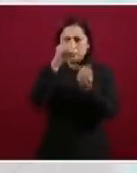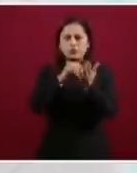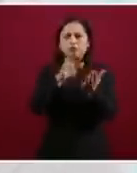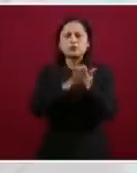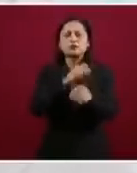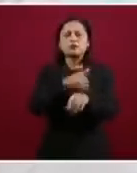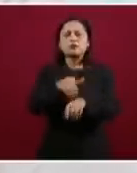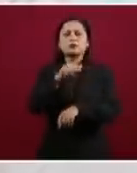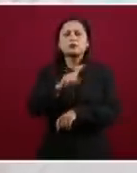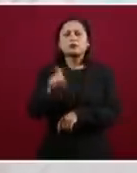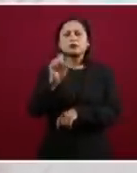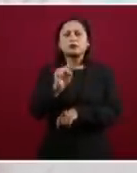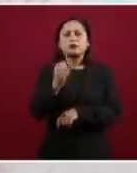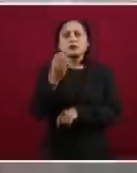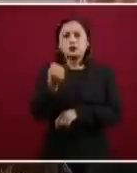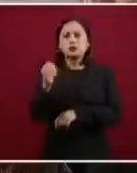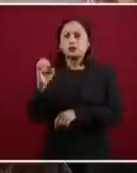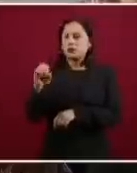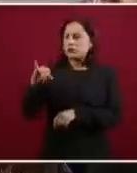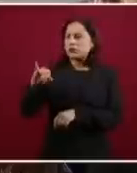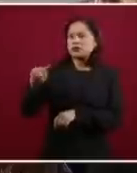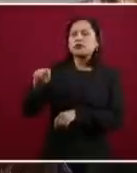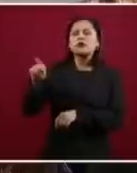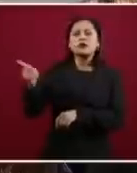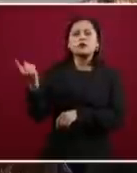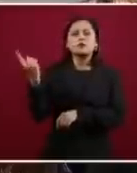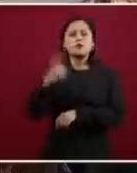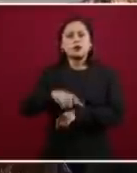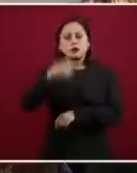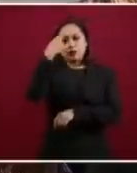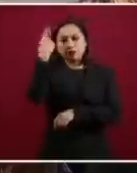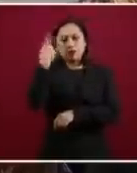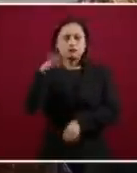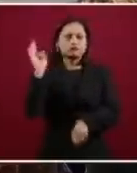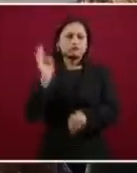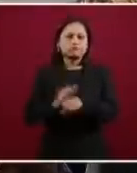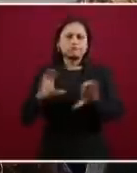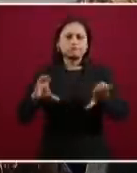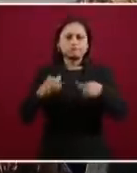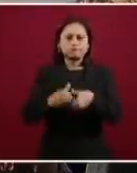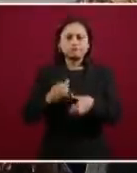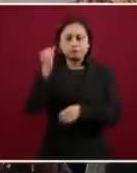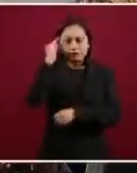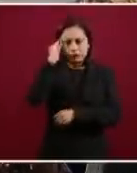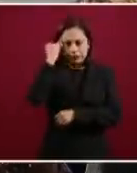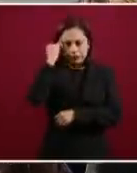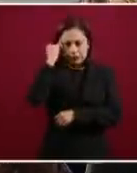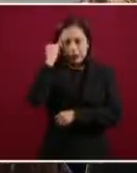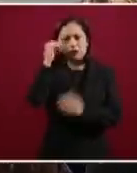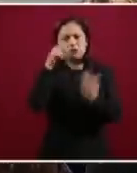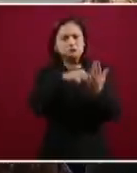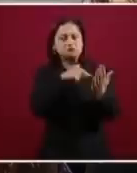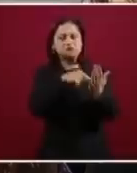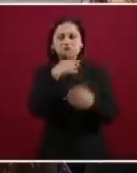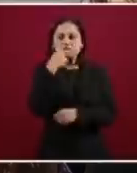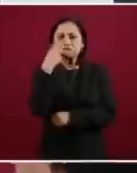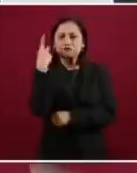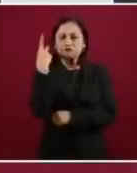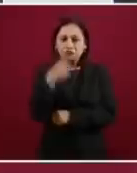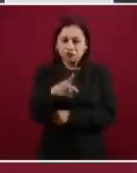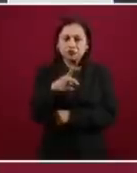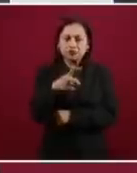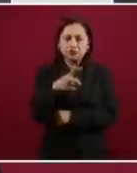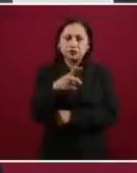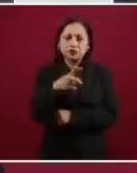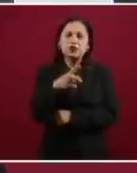de la OIT sobre pueblos indígenas. Y a este respecto se ha definido el objeto